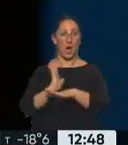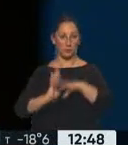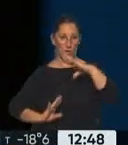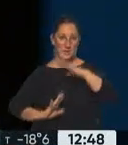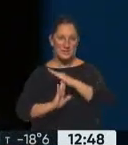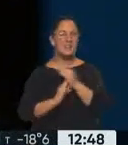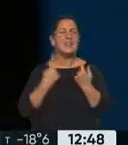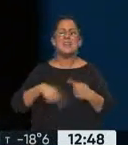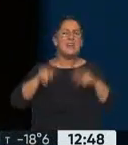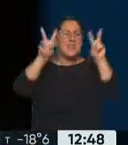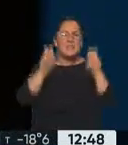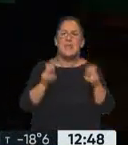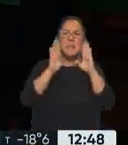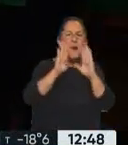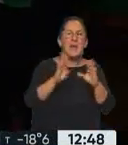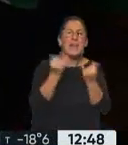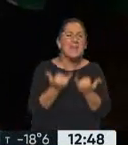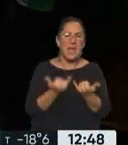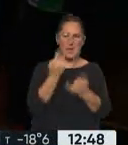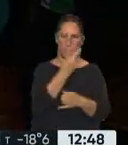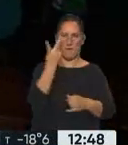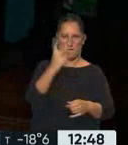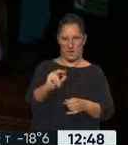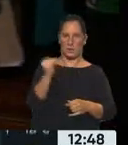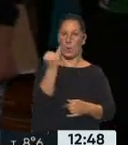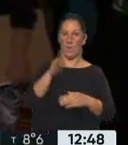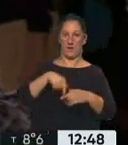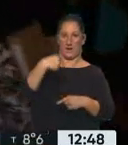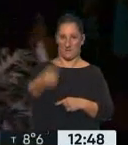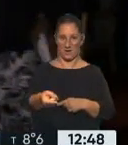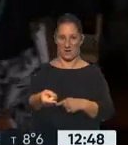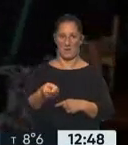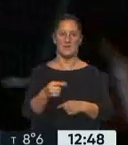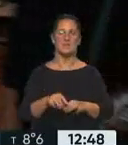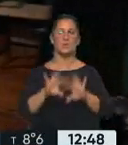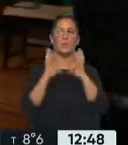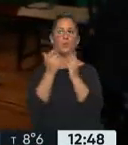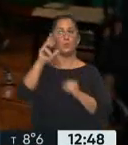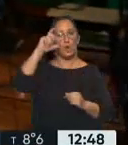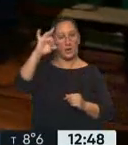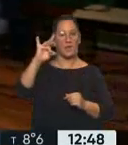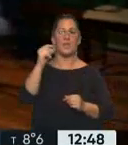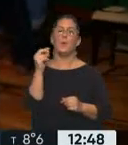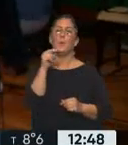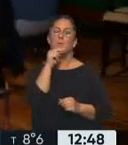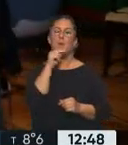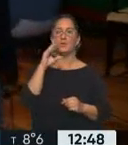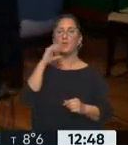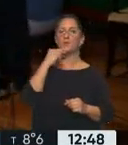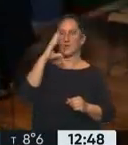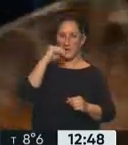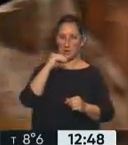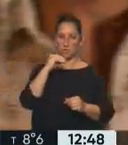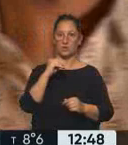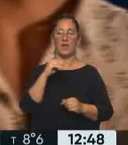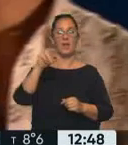de qué te vas a encontrar con 2:20 a partir del jueves que viene. Mundo Rep, los viernes a las 23, un programa de entrevistas a solas en